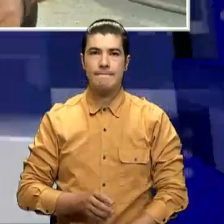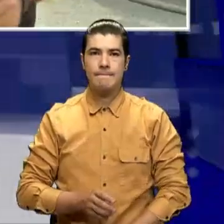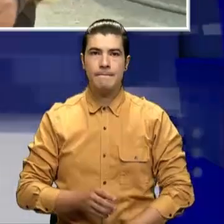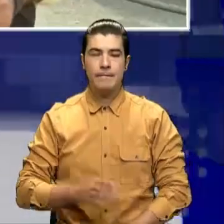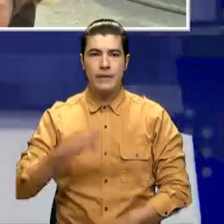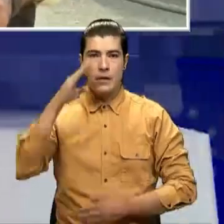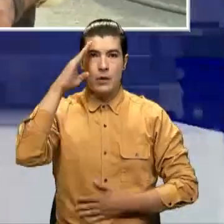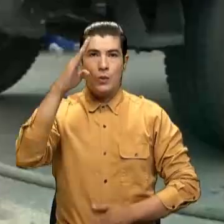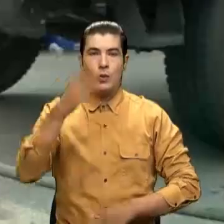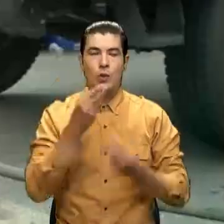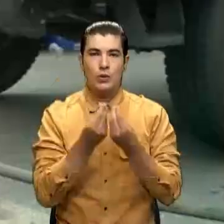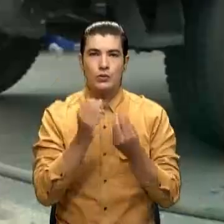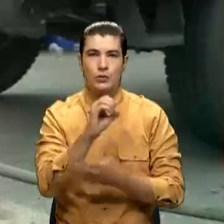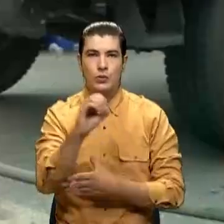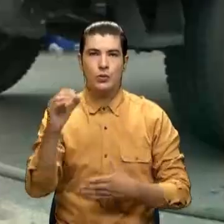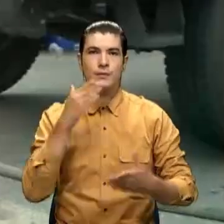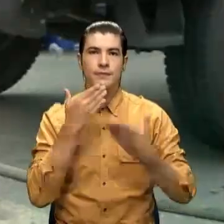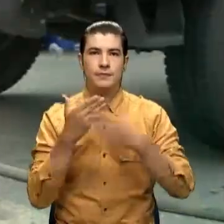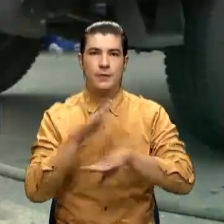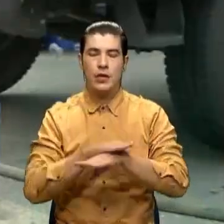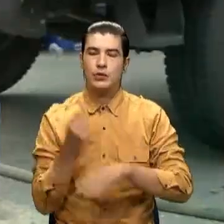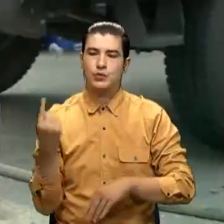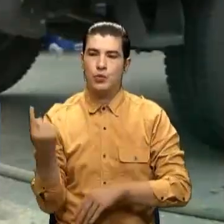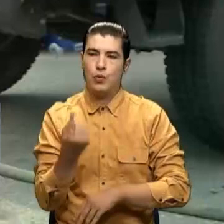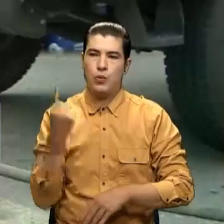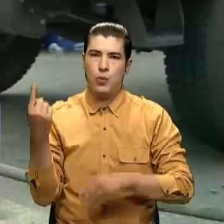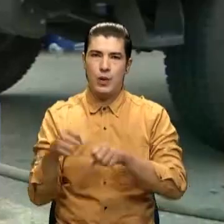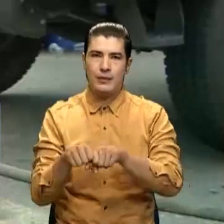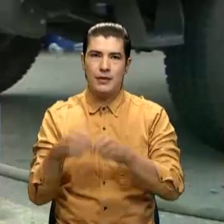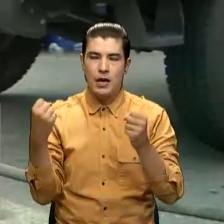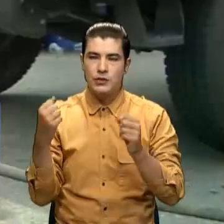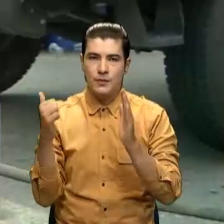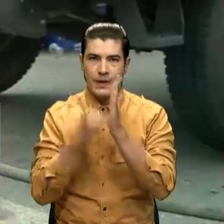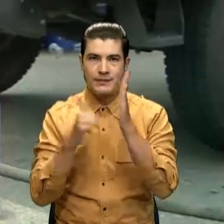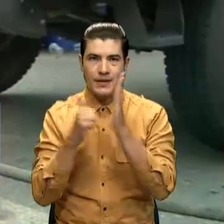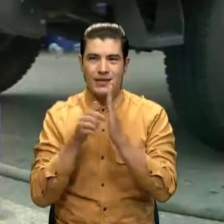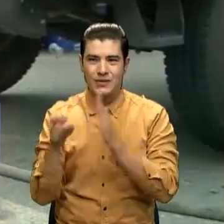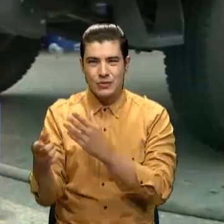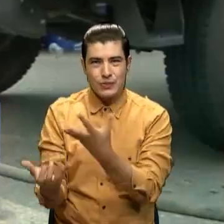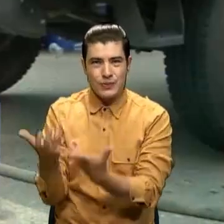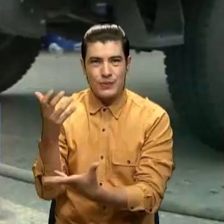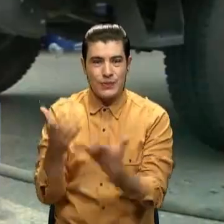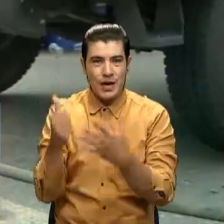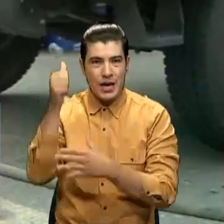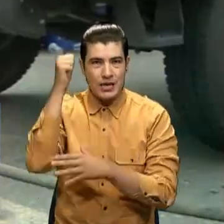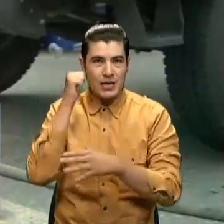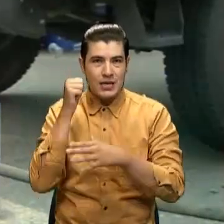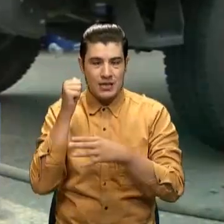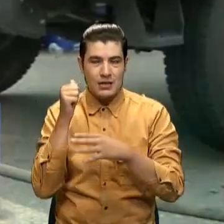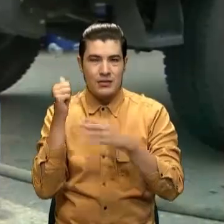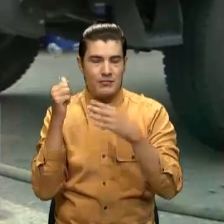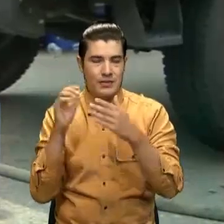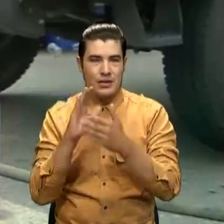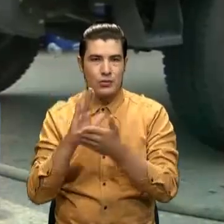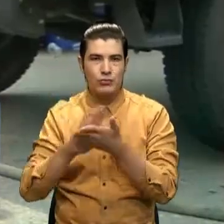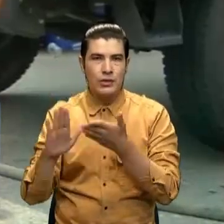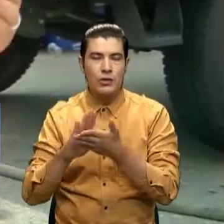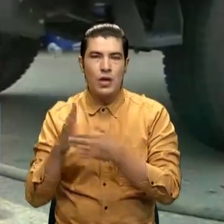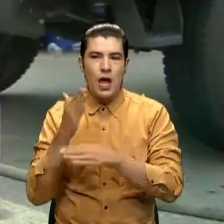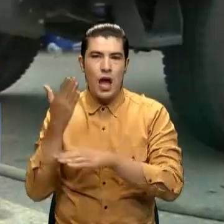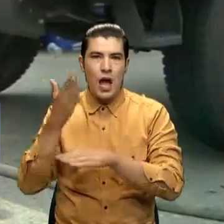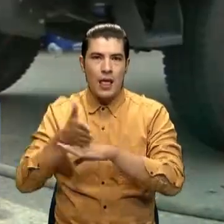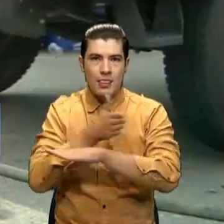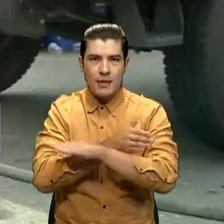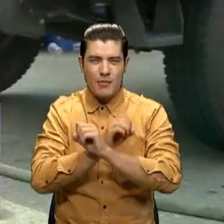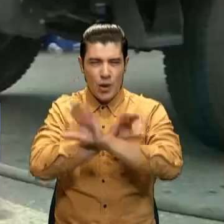hola compañeros buenas tardes sólo daños materiales deja un incendio que se presentó desde esta madrugada en una ferretería aquí